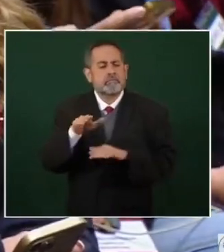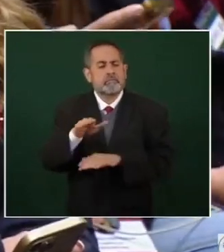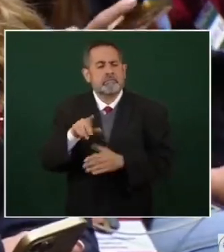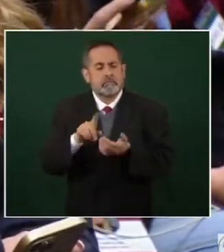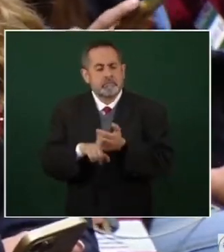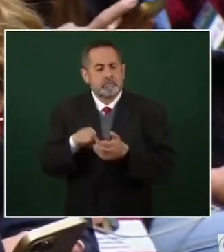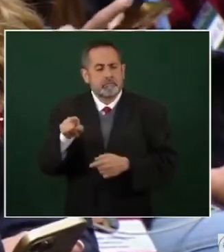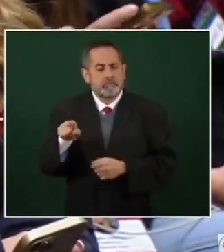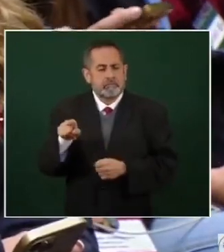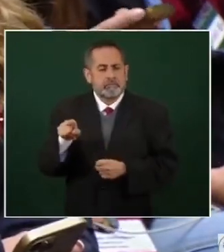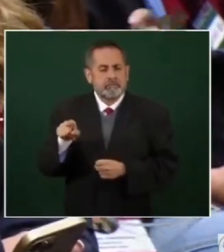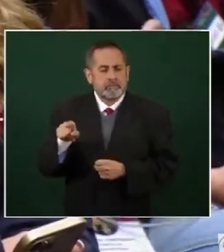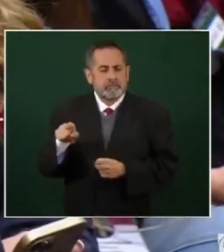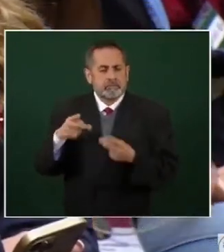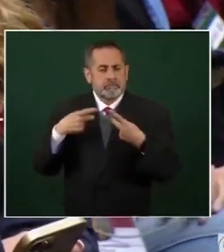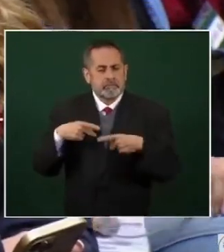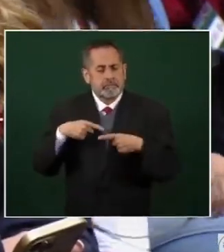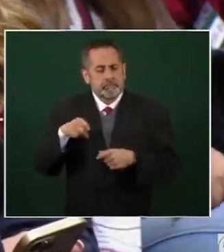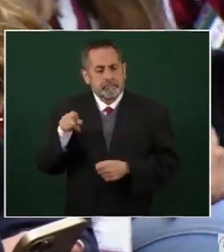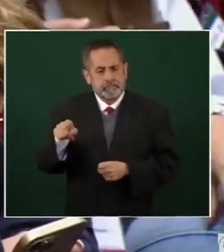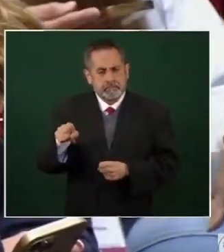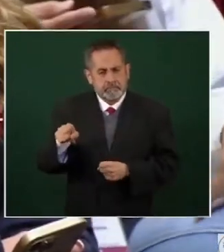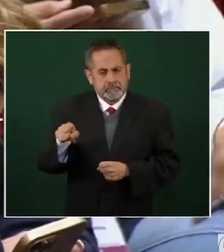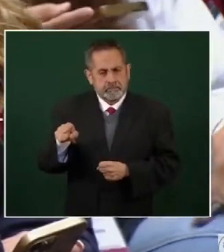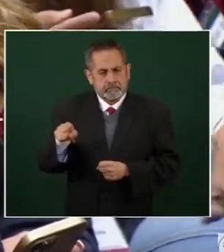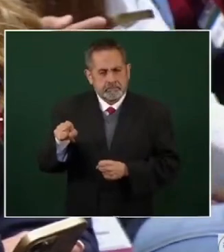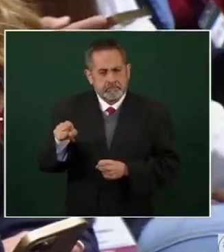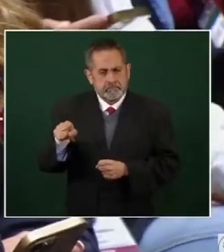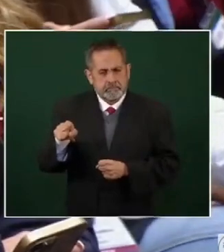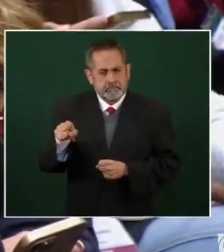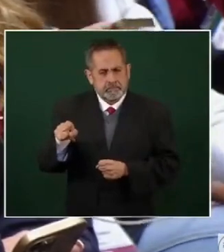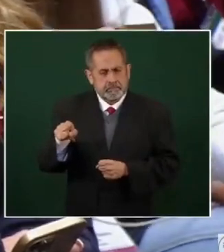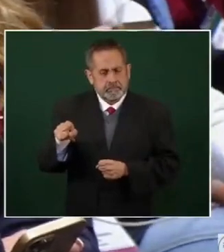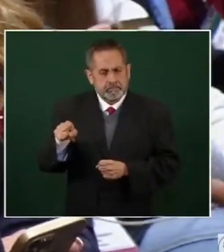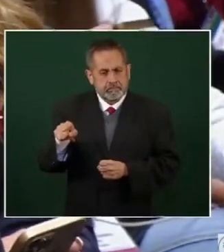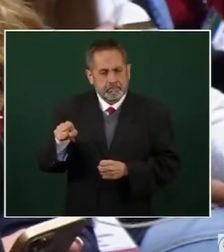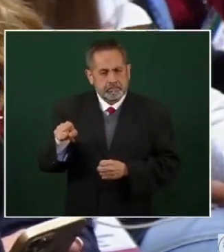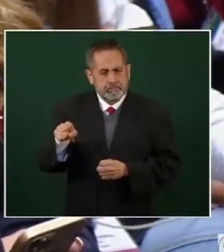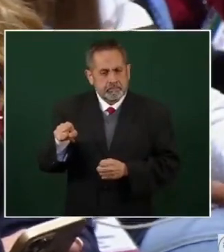sobre una persona a la que le están